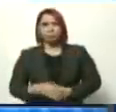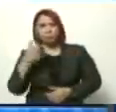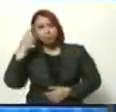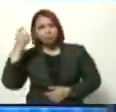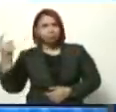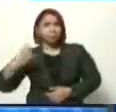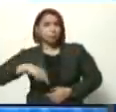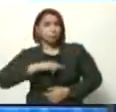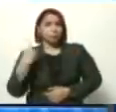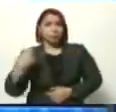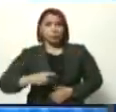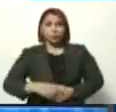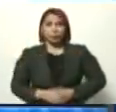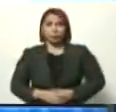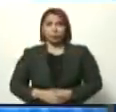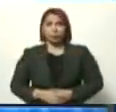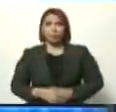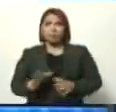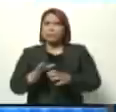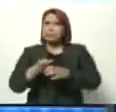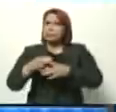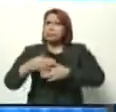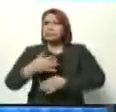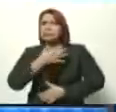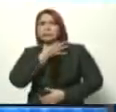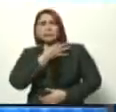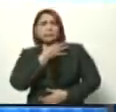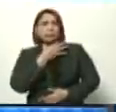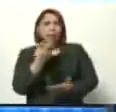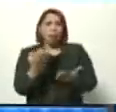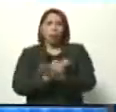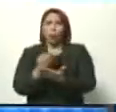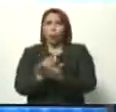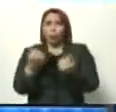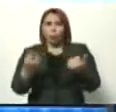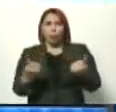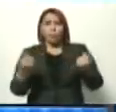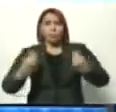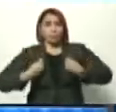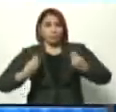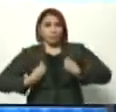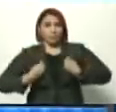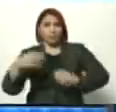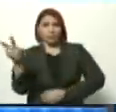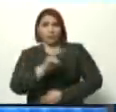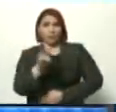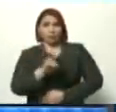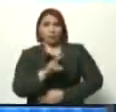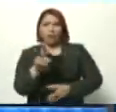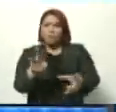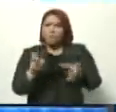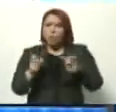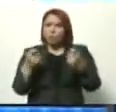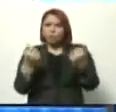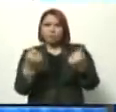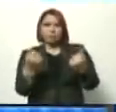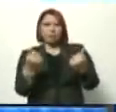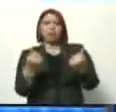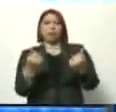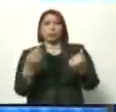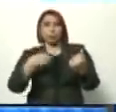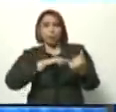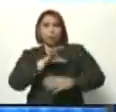tener una asfixia económica como la que ha vivido Venezuela en el ingreso de divisas para nuestra patria. Y hemos